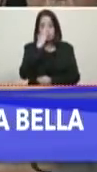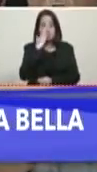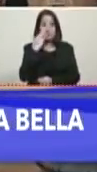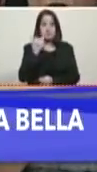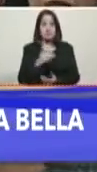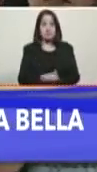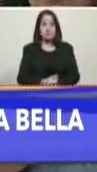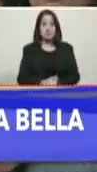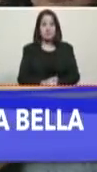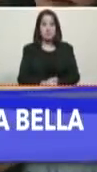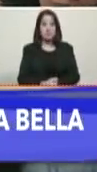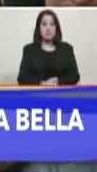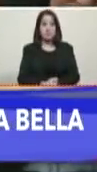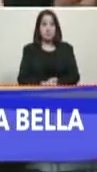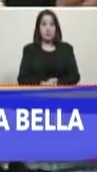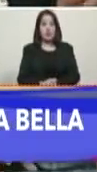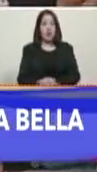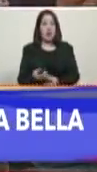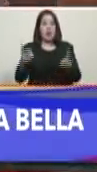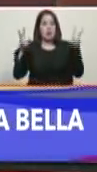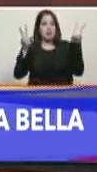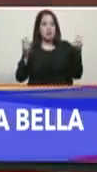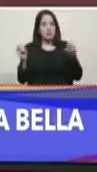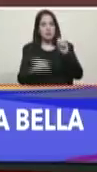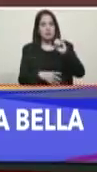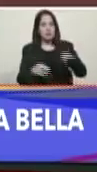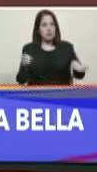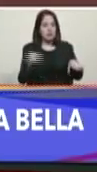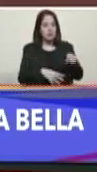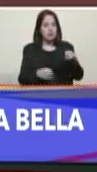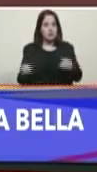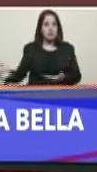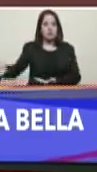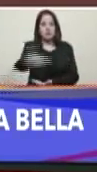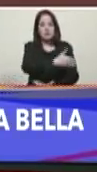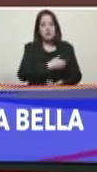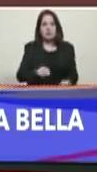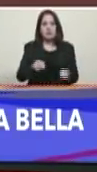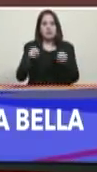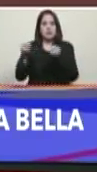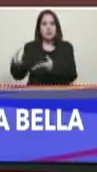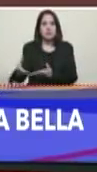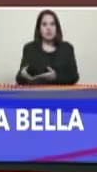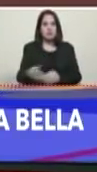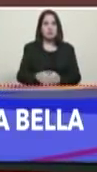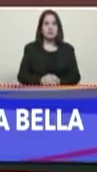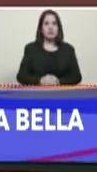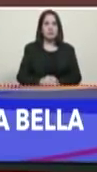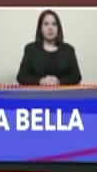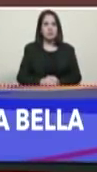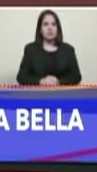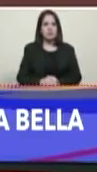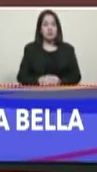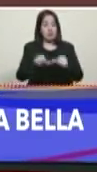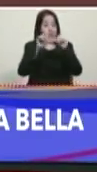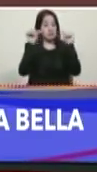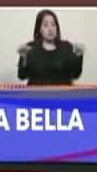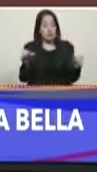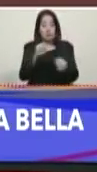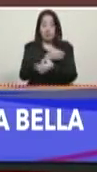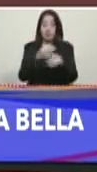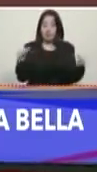de la recolección de desechos sólidos ministerio del ambiente tenemos que lograr un sistema perfecto vale